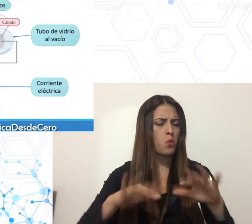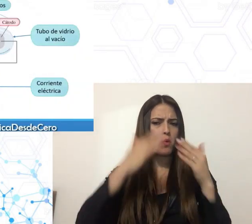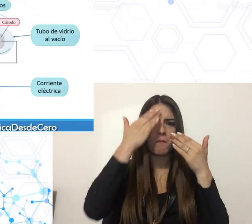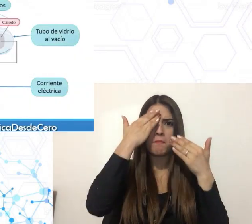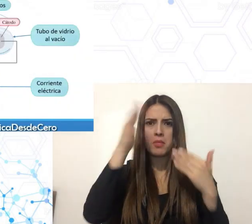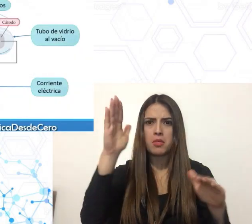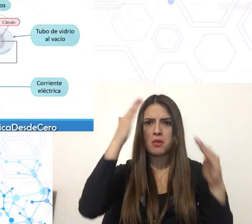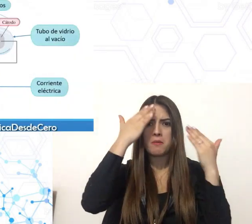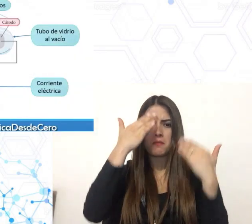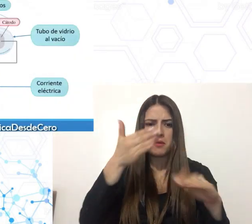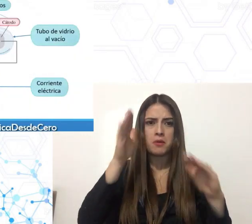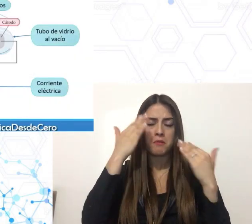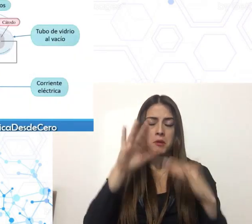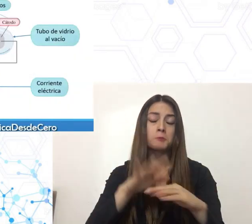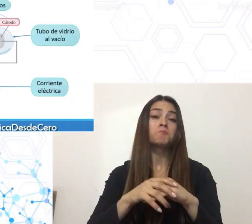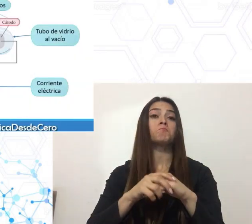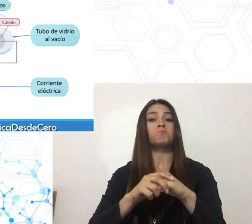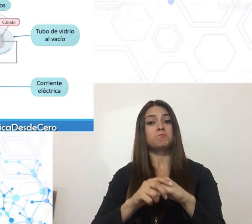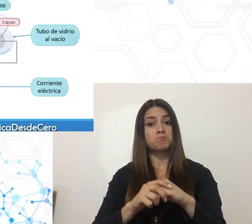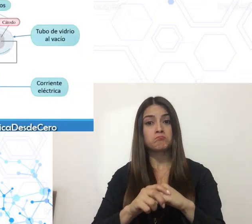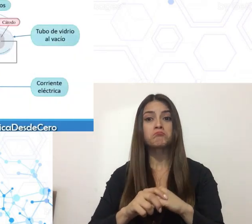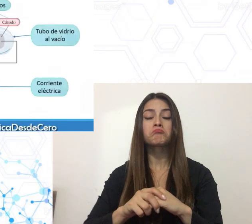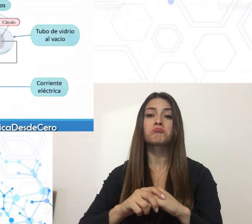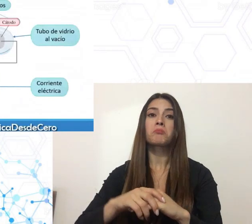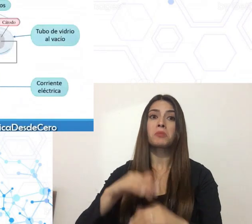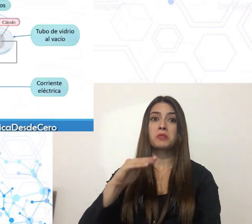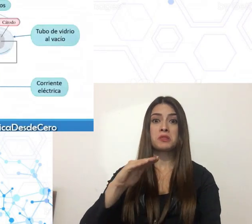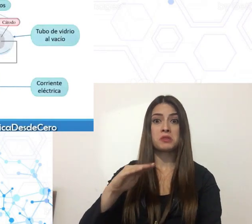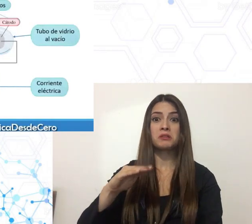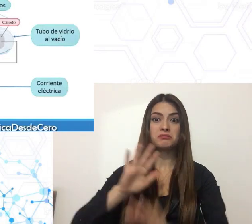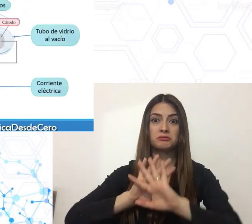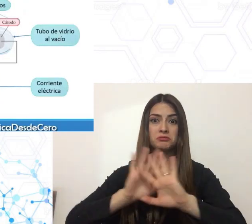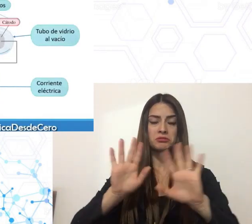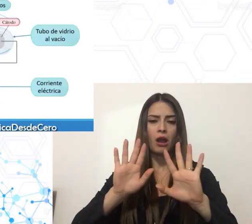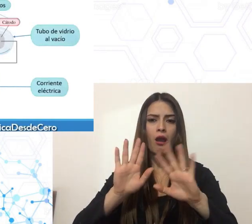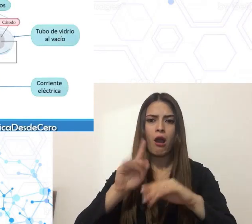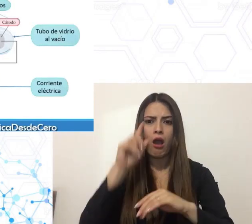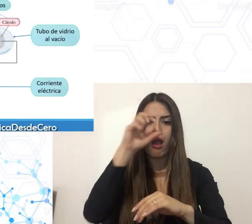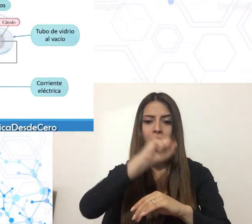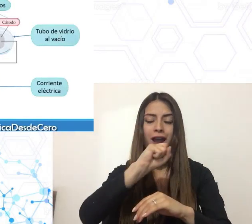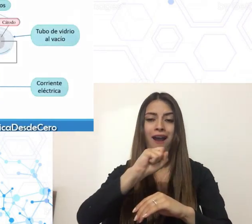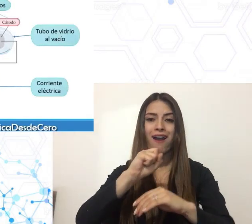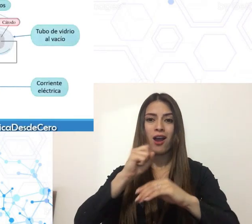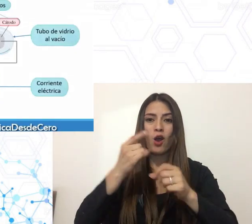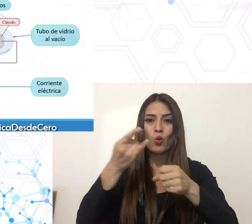rayo catódico. Posteriormente, ese rayo catódico entonces fue estudiado